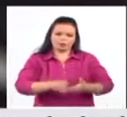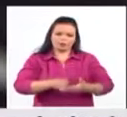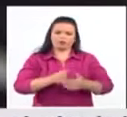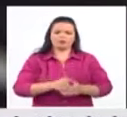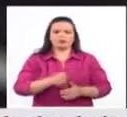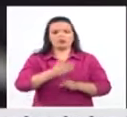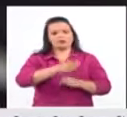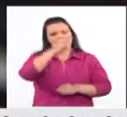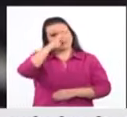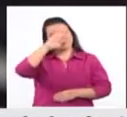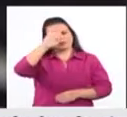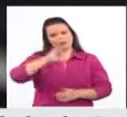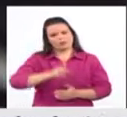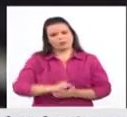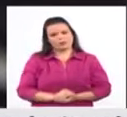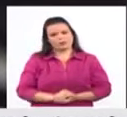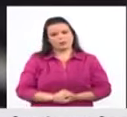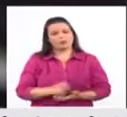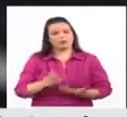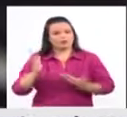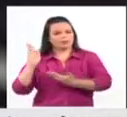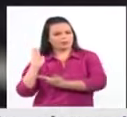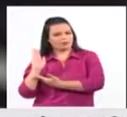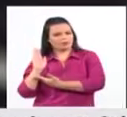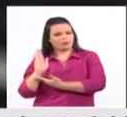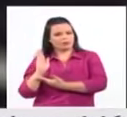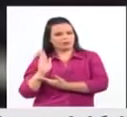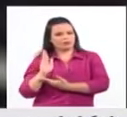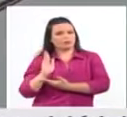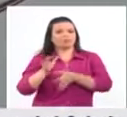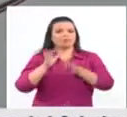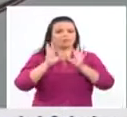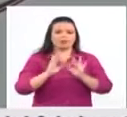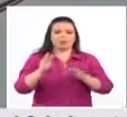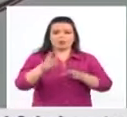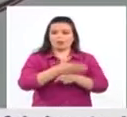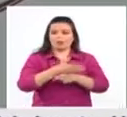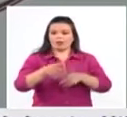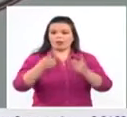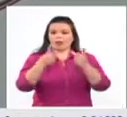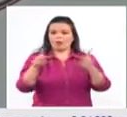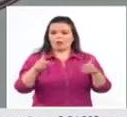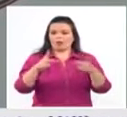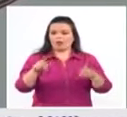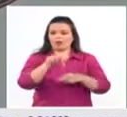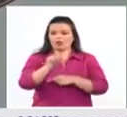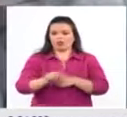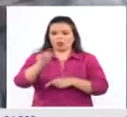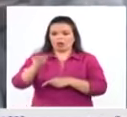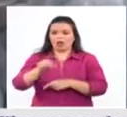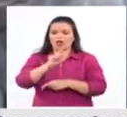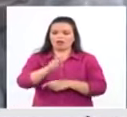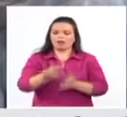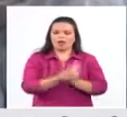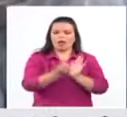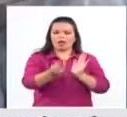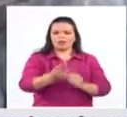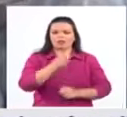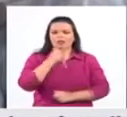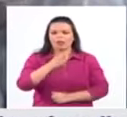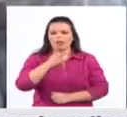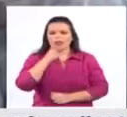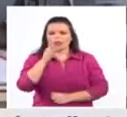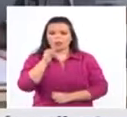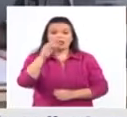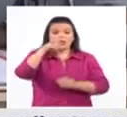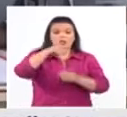Cuba. Las mismas, gracias a su carácter interdisciplinar, han garantizado el seguimiento clínico, integral y sistemático a las